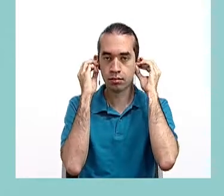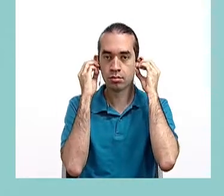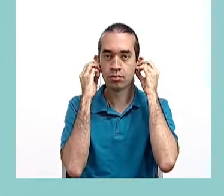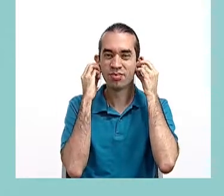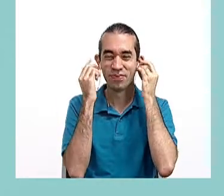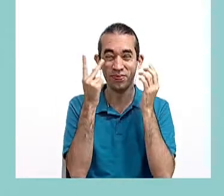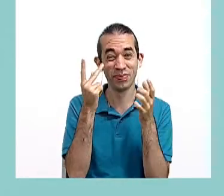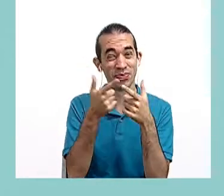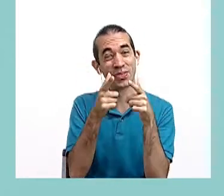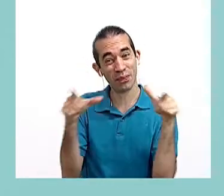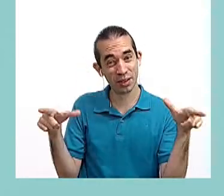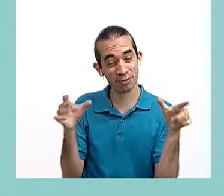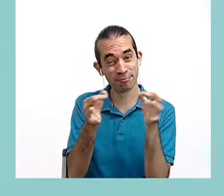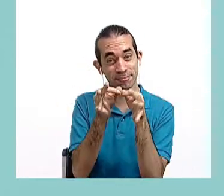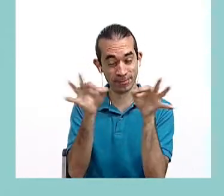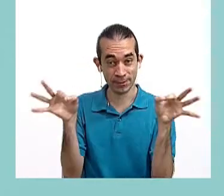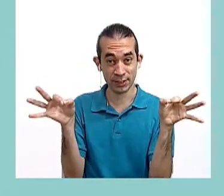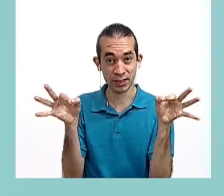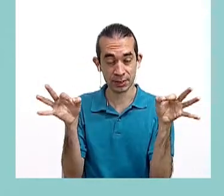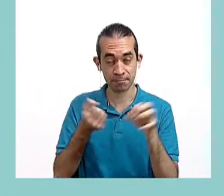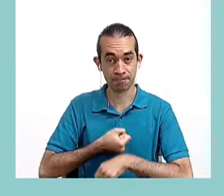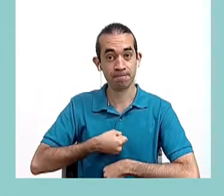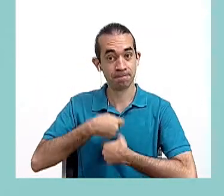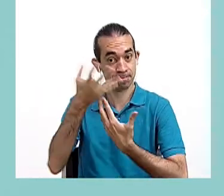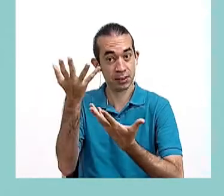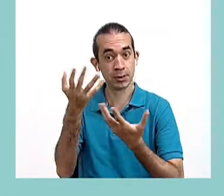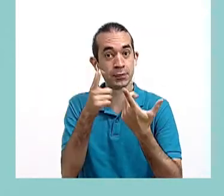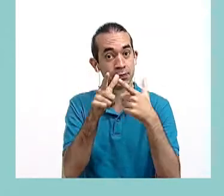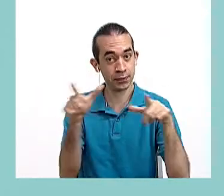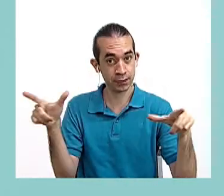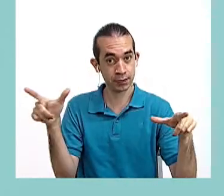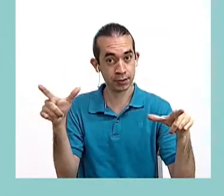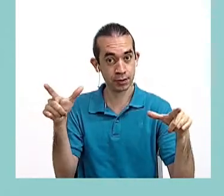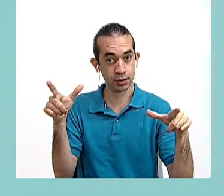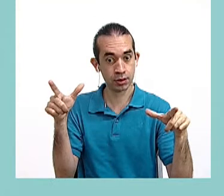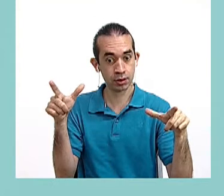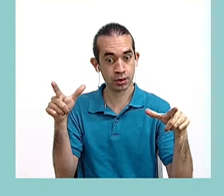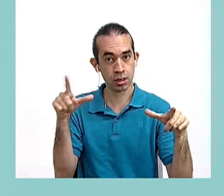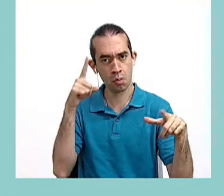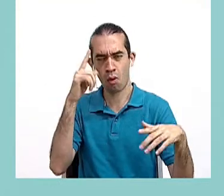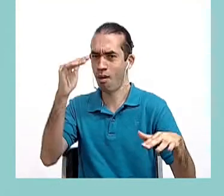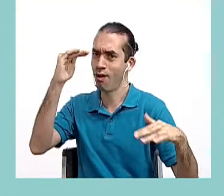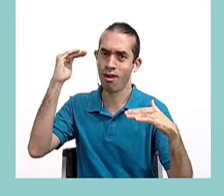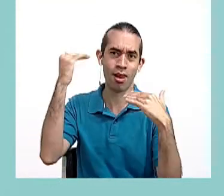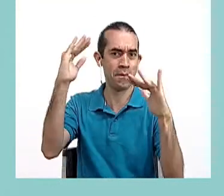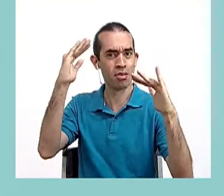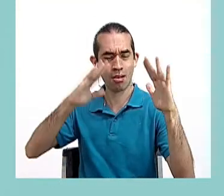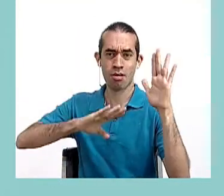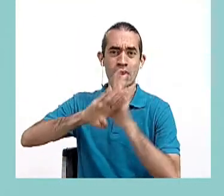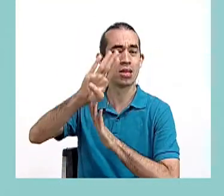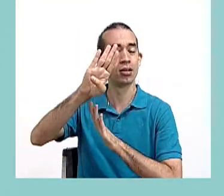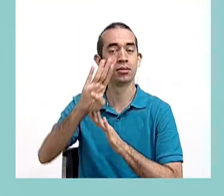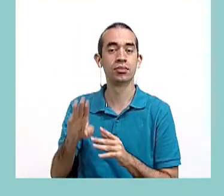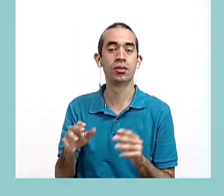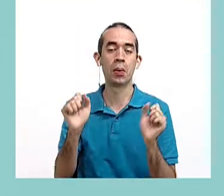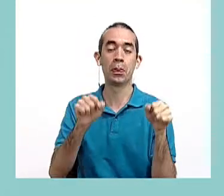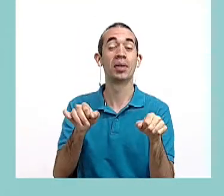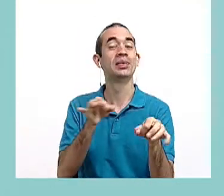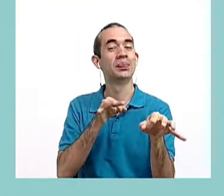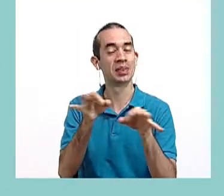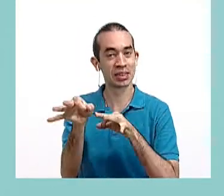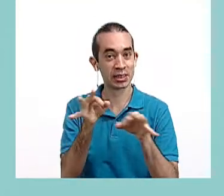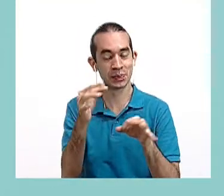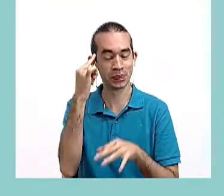del lenguaje, de la expresividad del lenguaje, llevarlo al límite para poder explicar